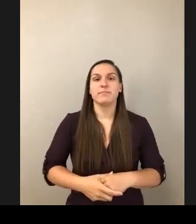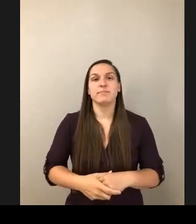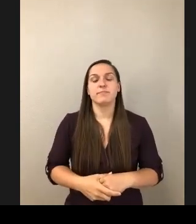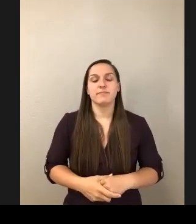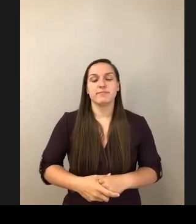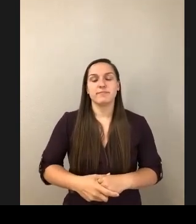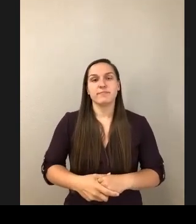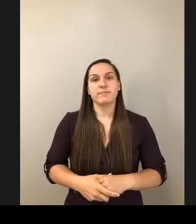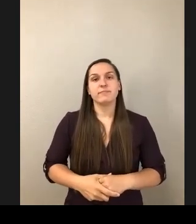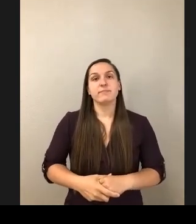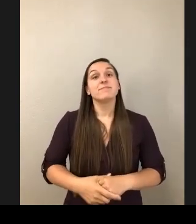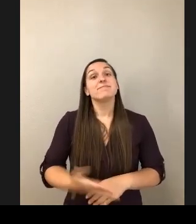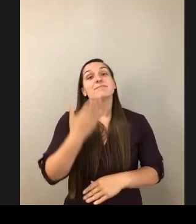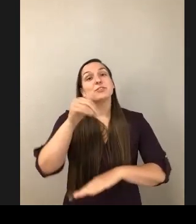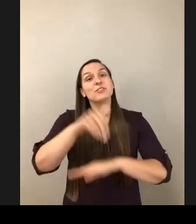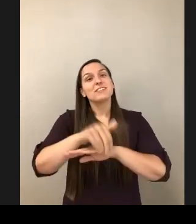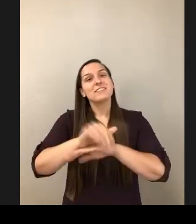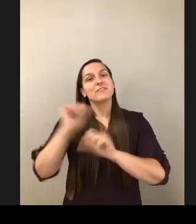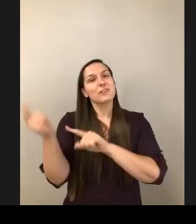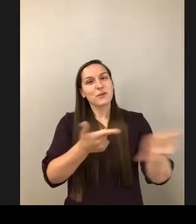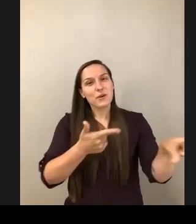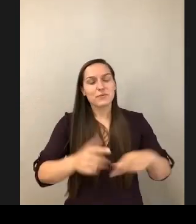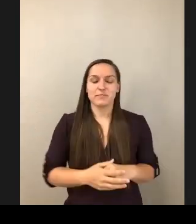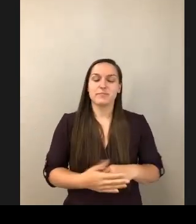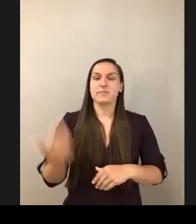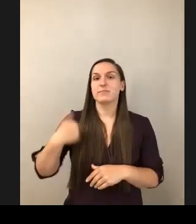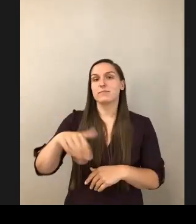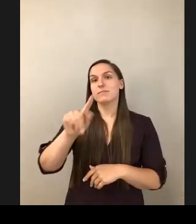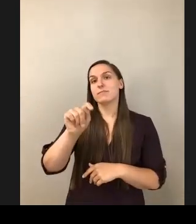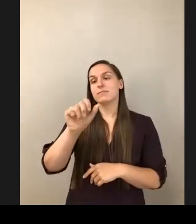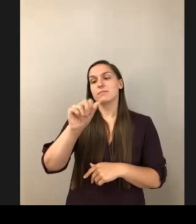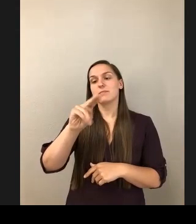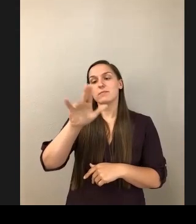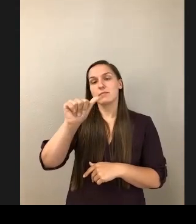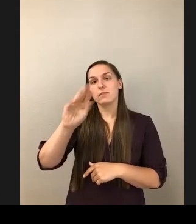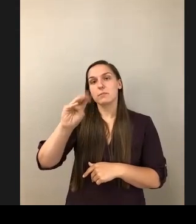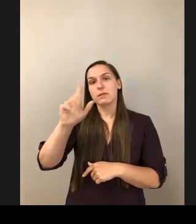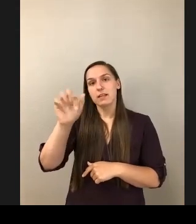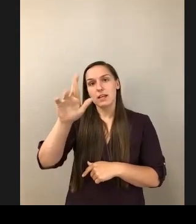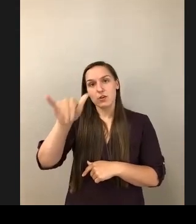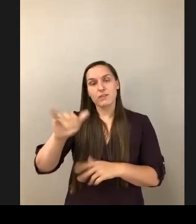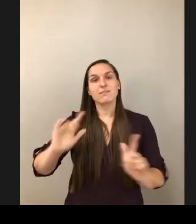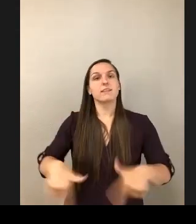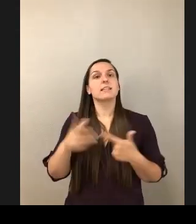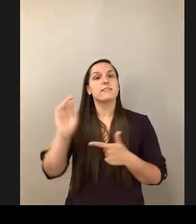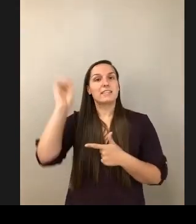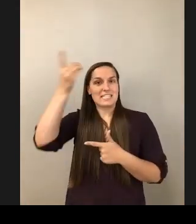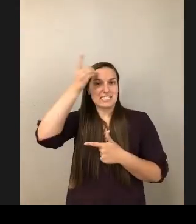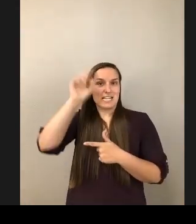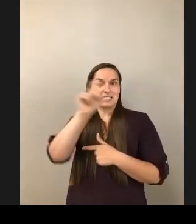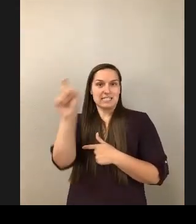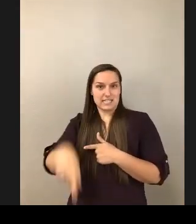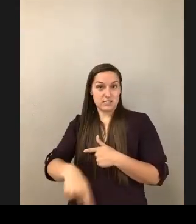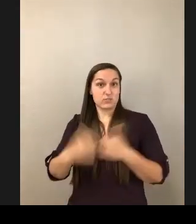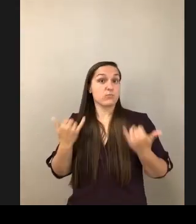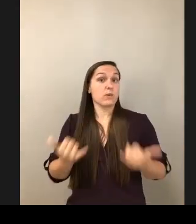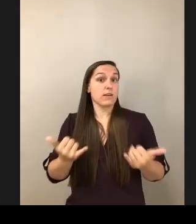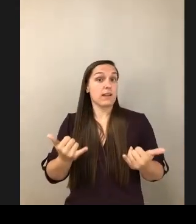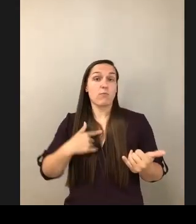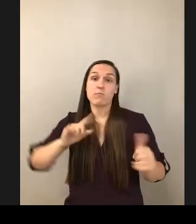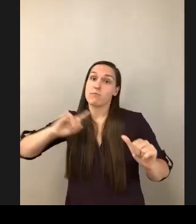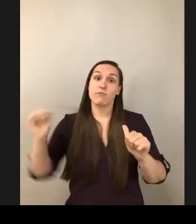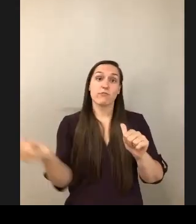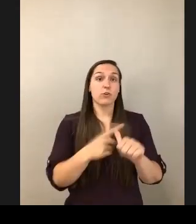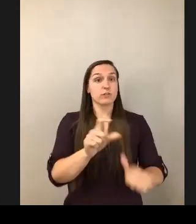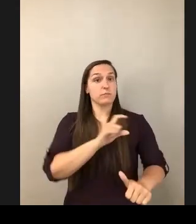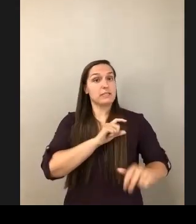Gracias. Buenas noches a todos. Yo soy Tania McCleary. Yo vivo en Dallas,